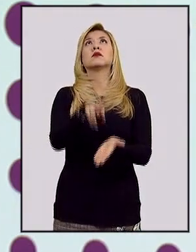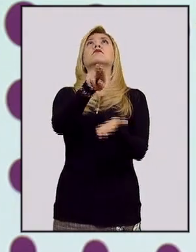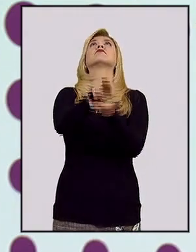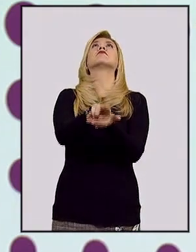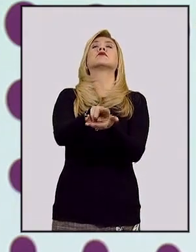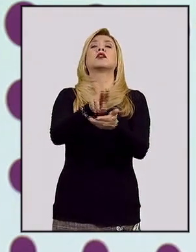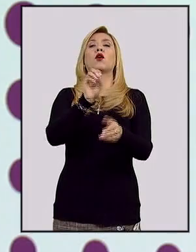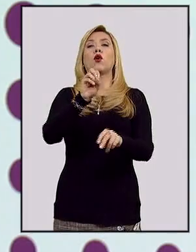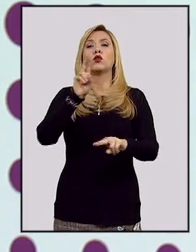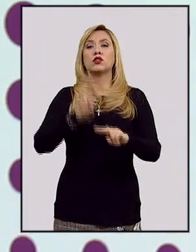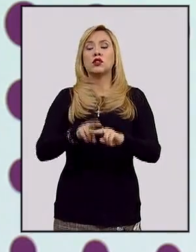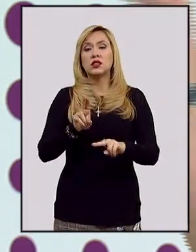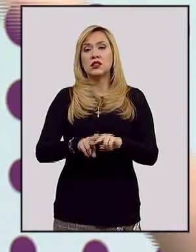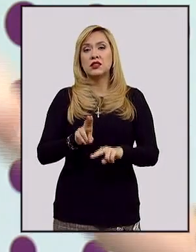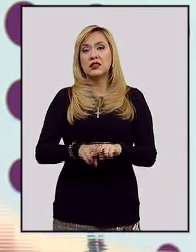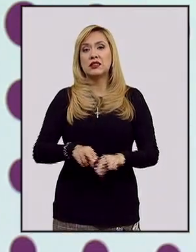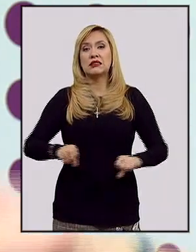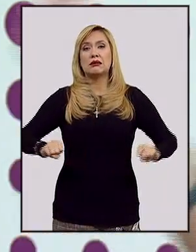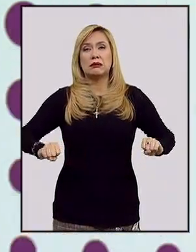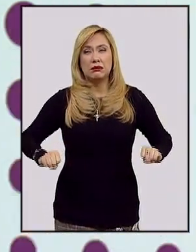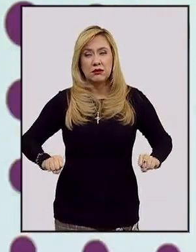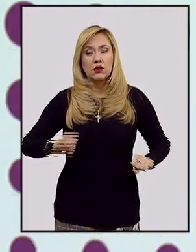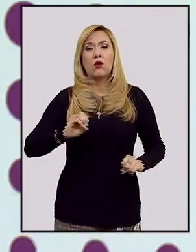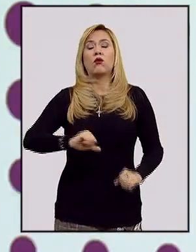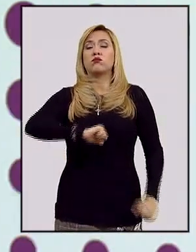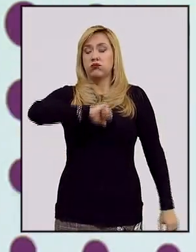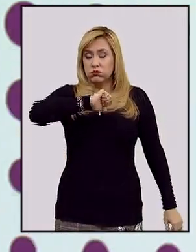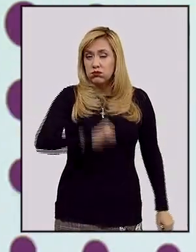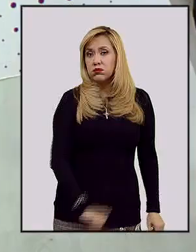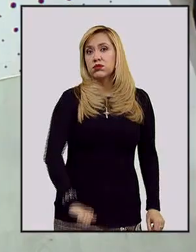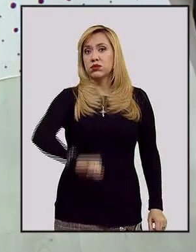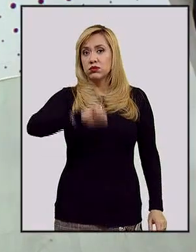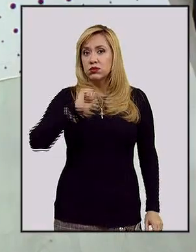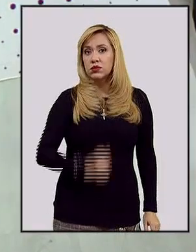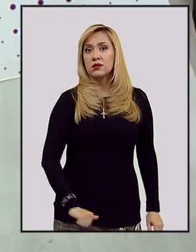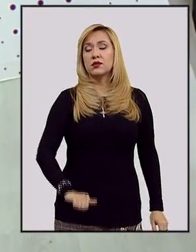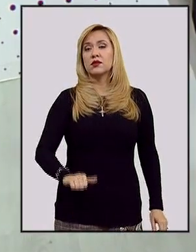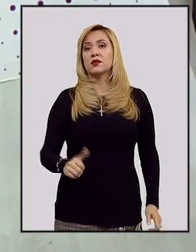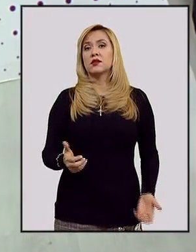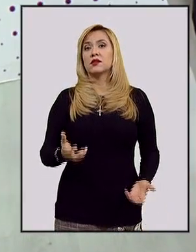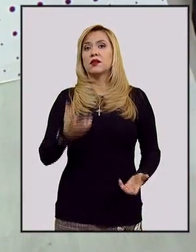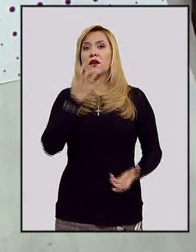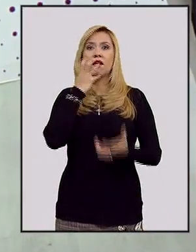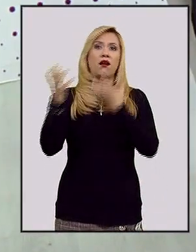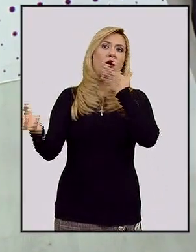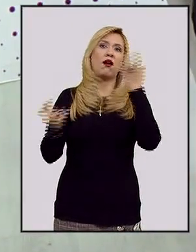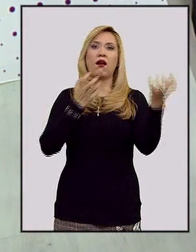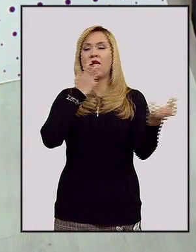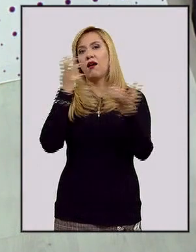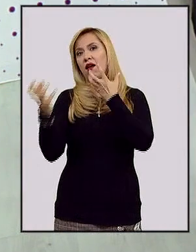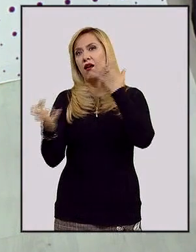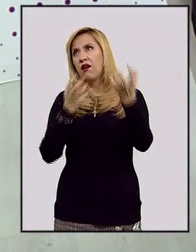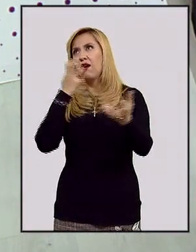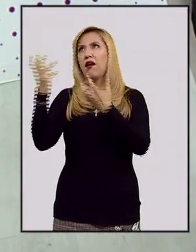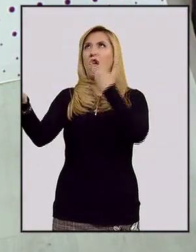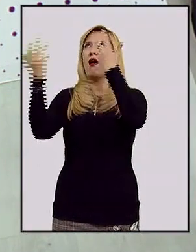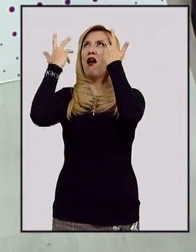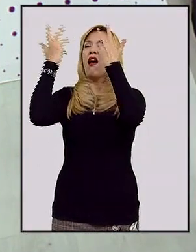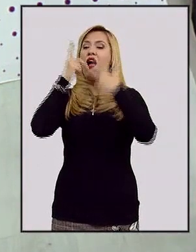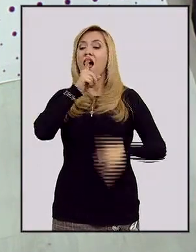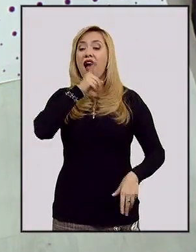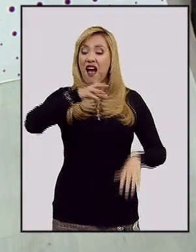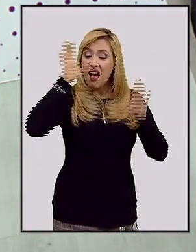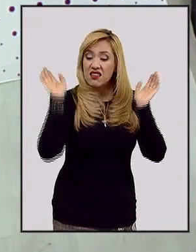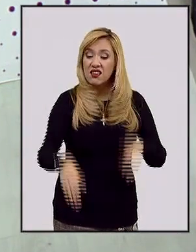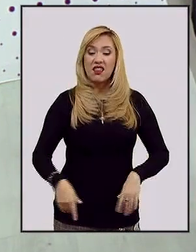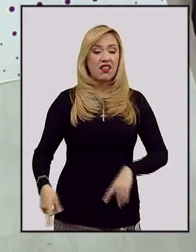esas sillas o a las cesáreas, o los gritos que decía yo hace un momento de estate quieta,